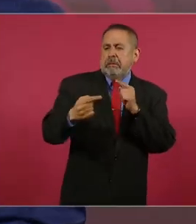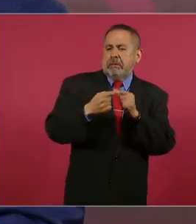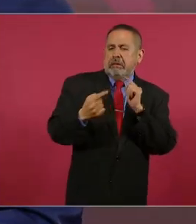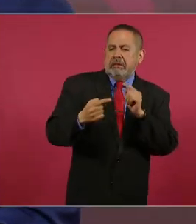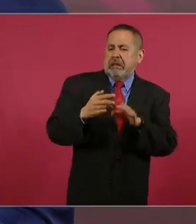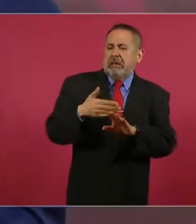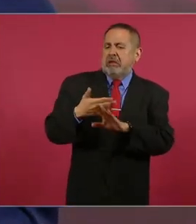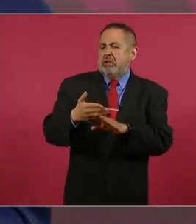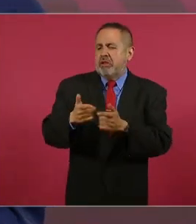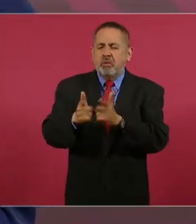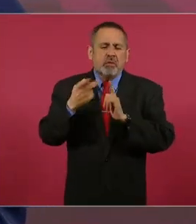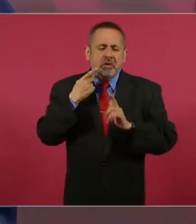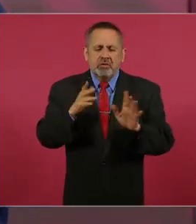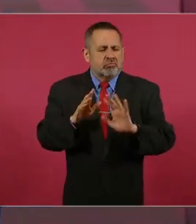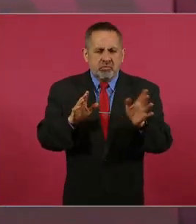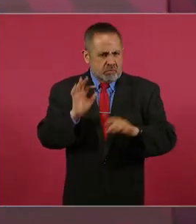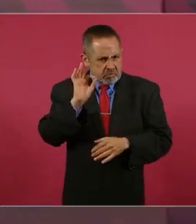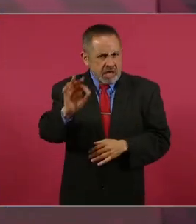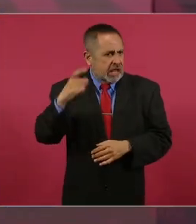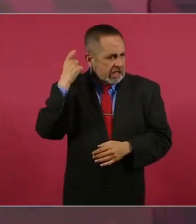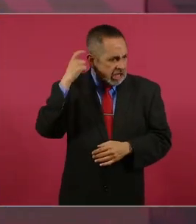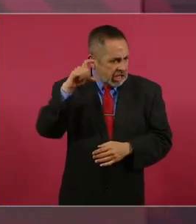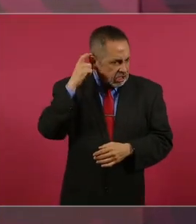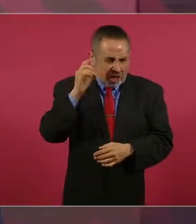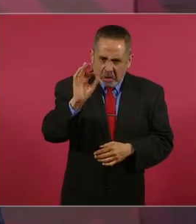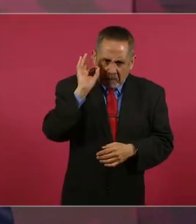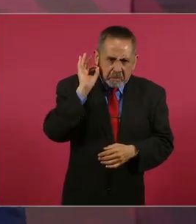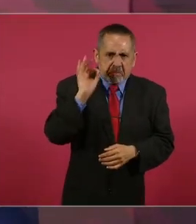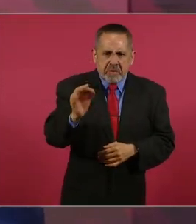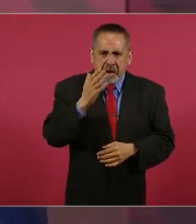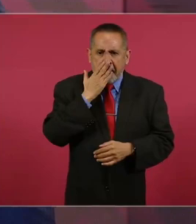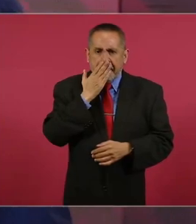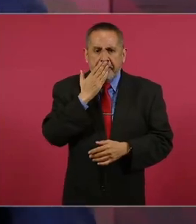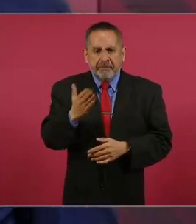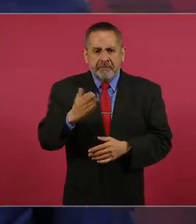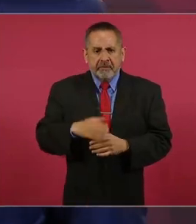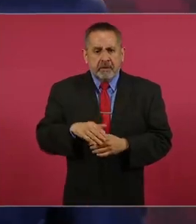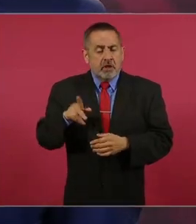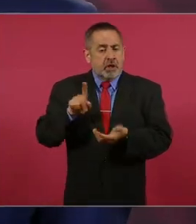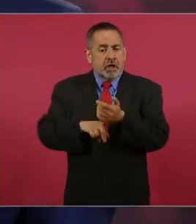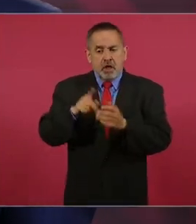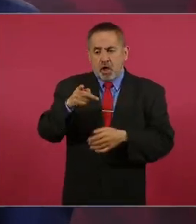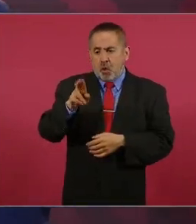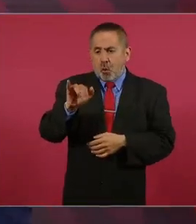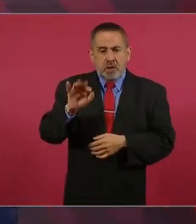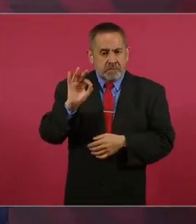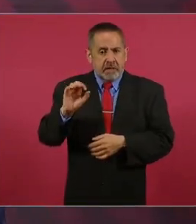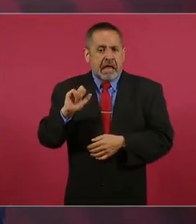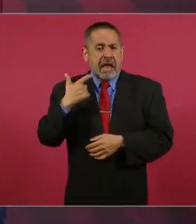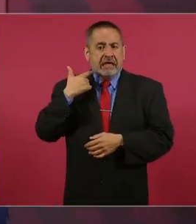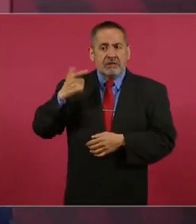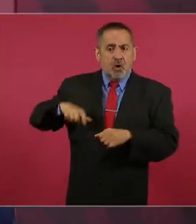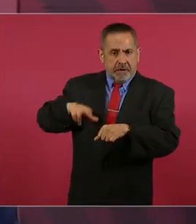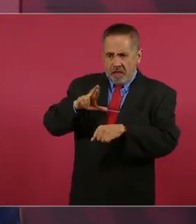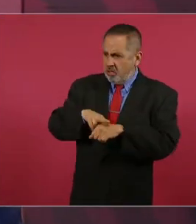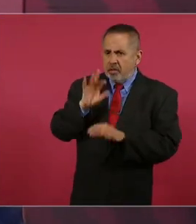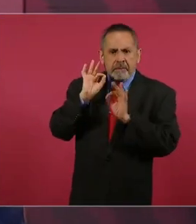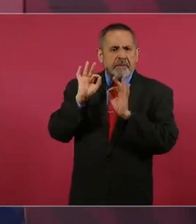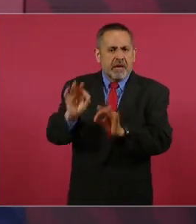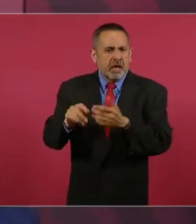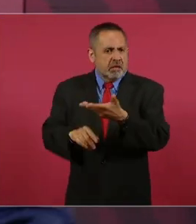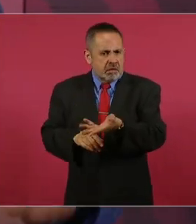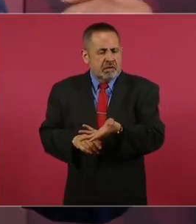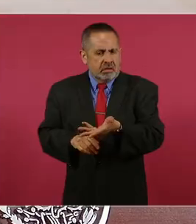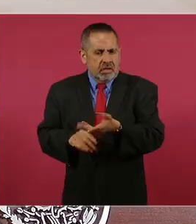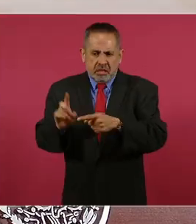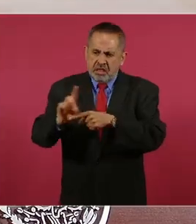es un asunto partidista. No, Querétaro, y no solo ahora que está Curi, desde que estaba el anterior